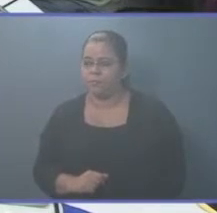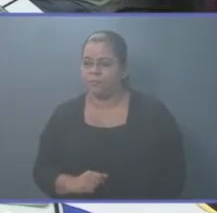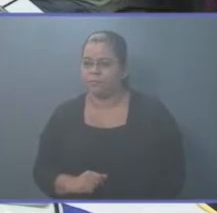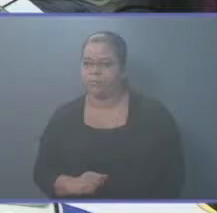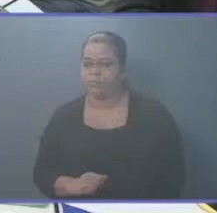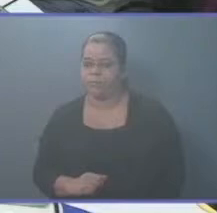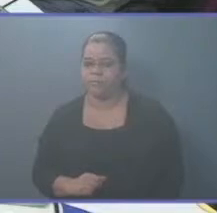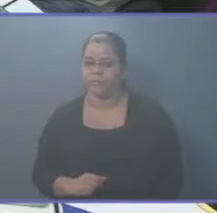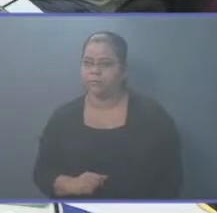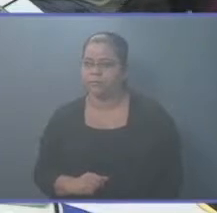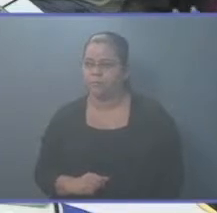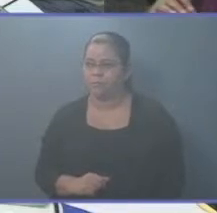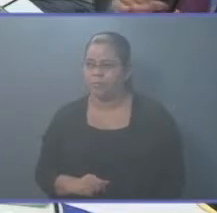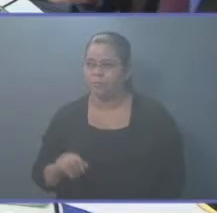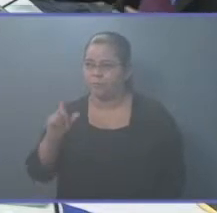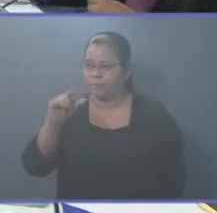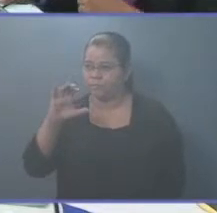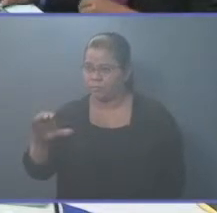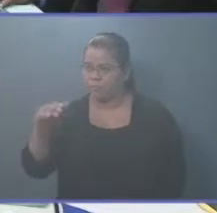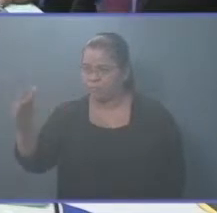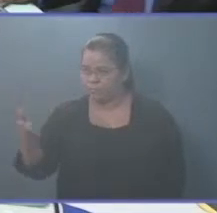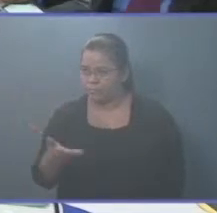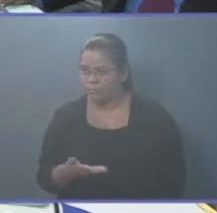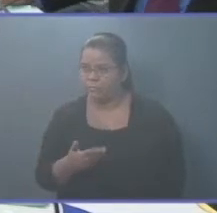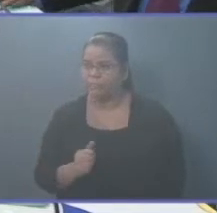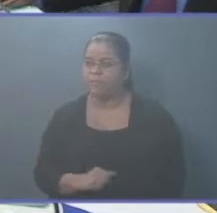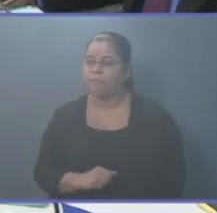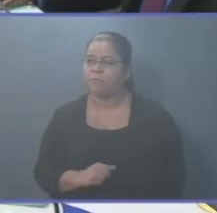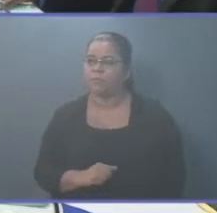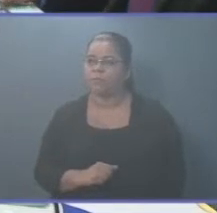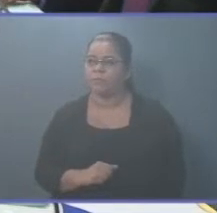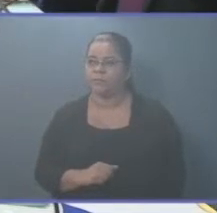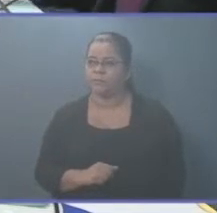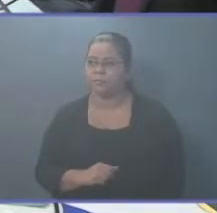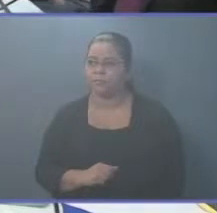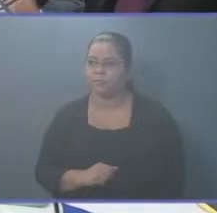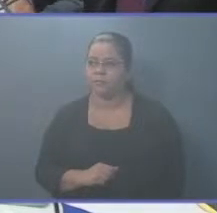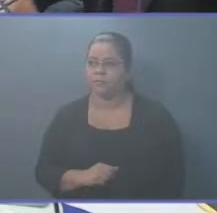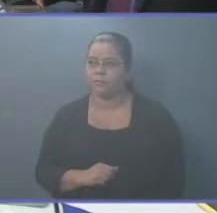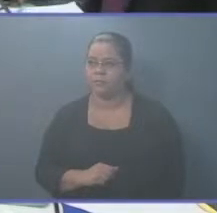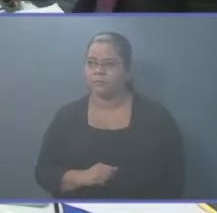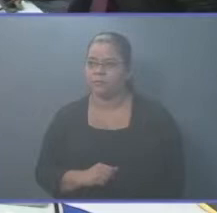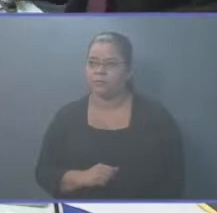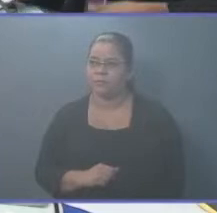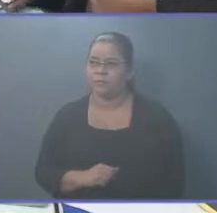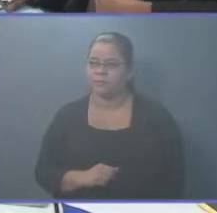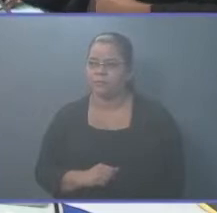Cruz. Y licenciada. Sí.